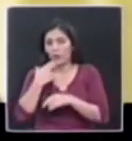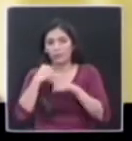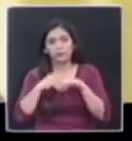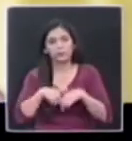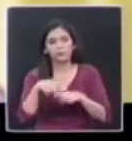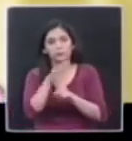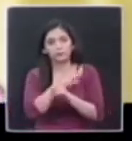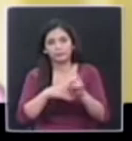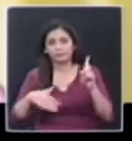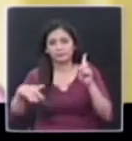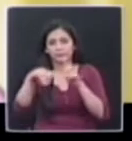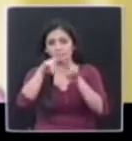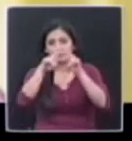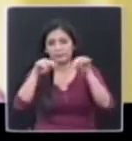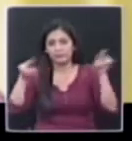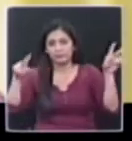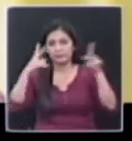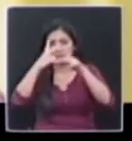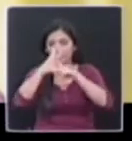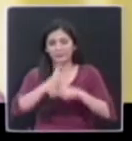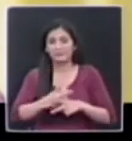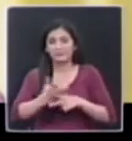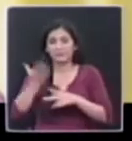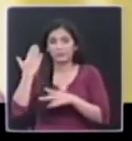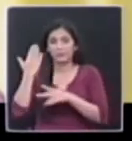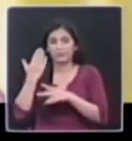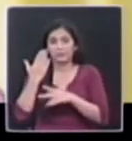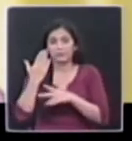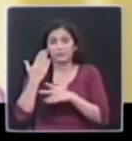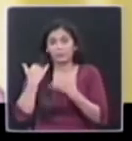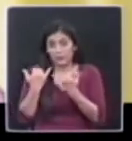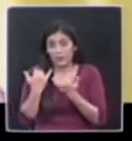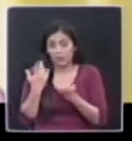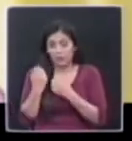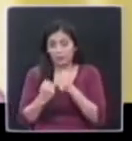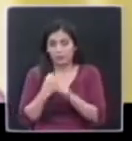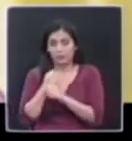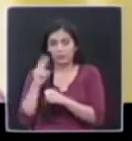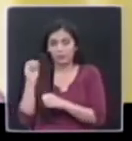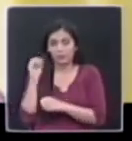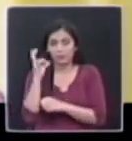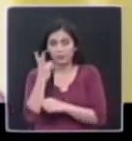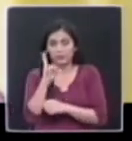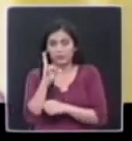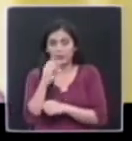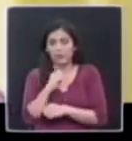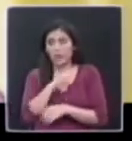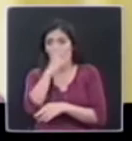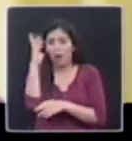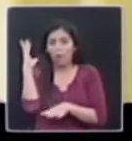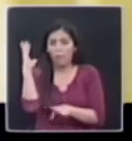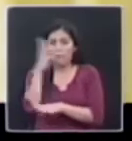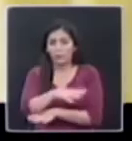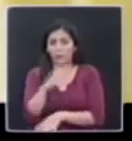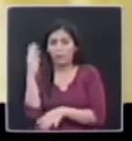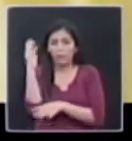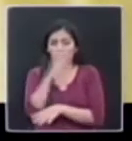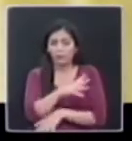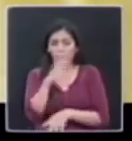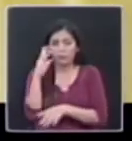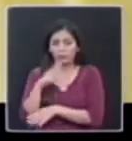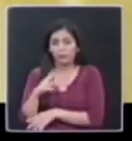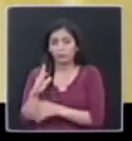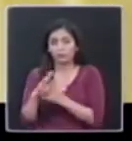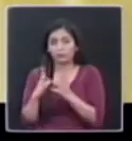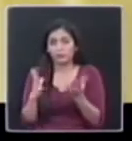año 2017 hemos dejado de imprimir más de 4.000 documentos, es decir, ya no sé cuántos árboles no se han talado gracias al